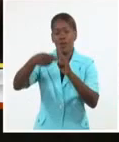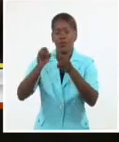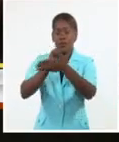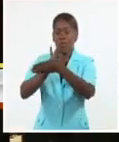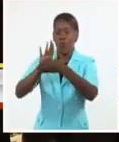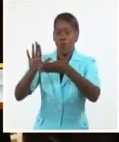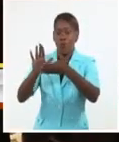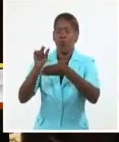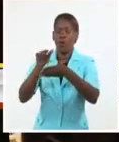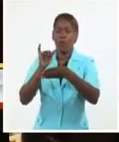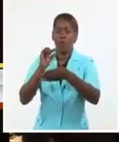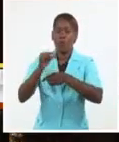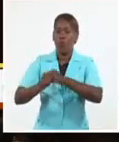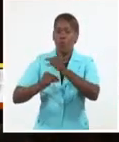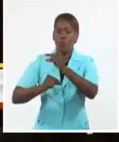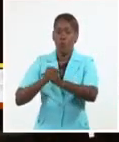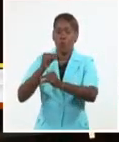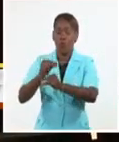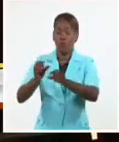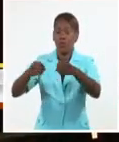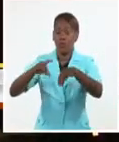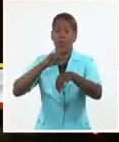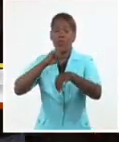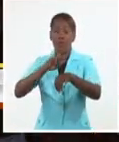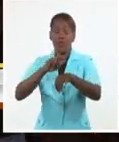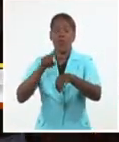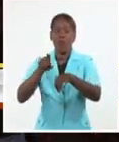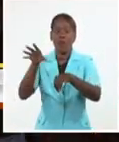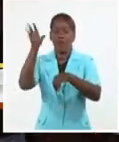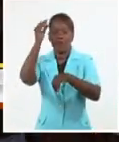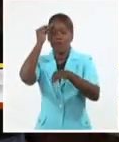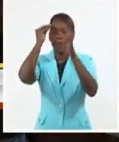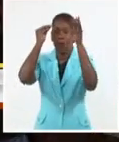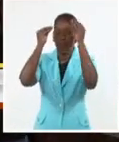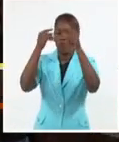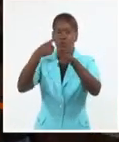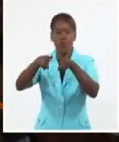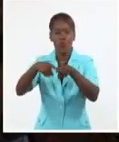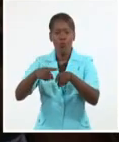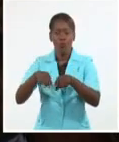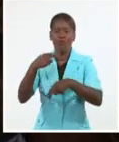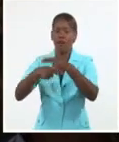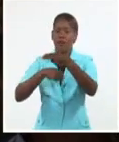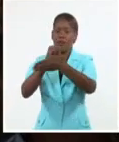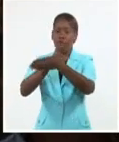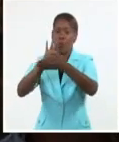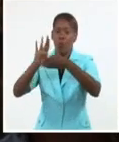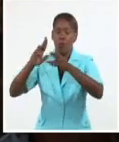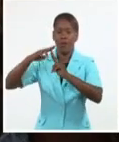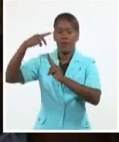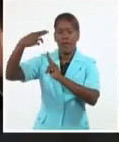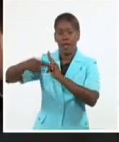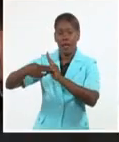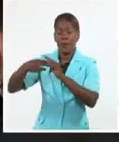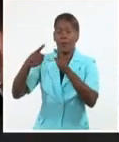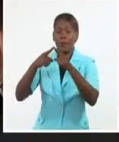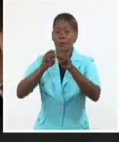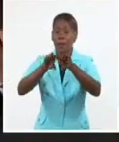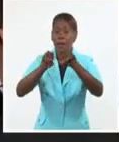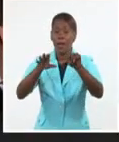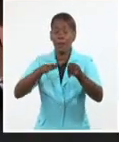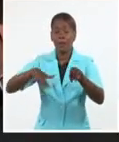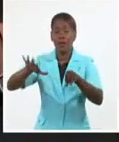y fueron armando en tiempos de pandemia. El promotor cultural Ramón Silverio desplegó el quehacer de la compañía haciendo énfasis en la